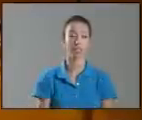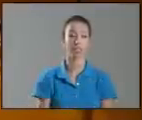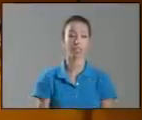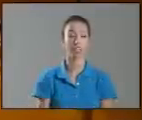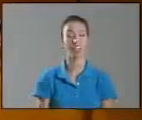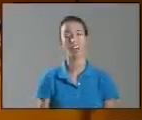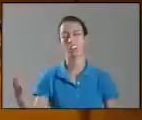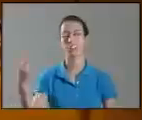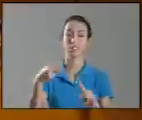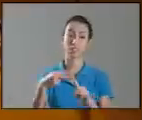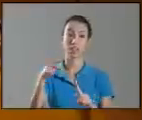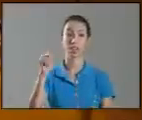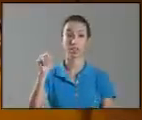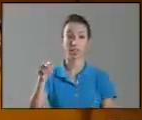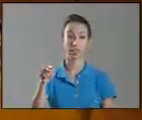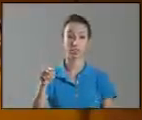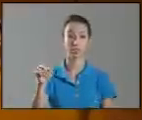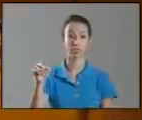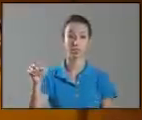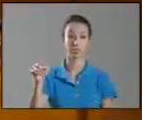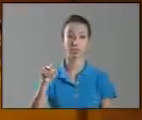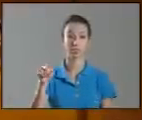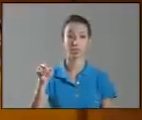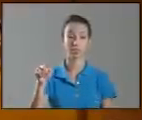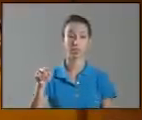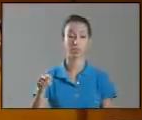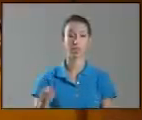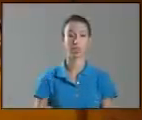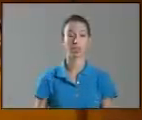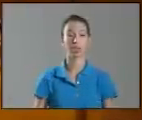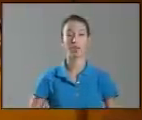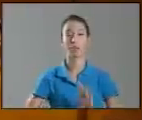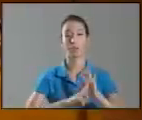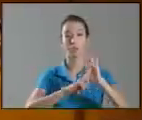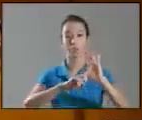aún los que han salido de este país porque no la pudieron hacer aquí,